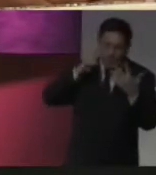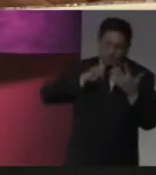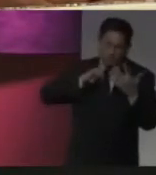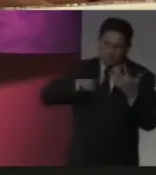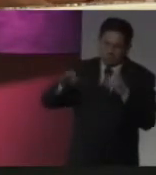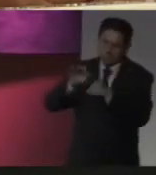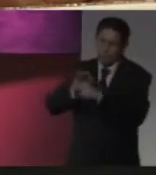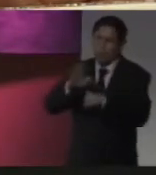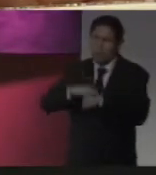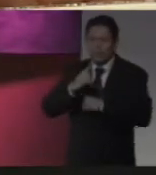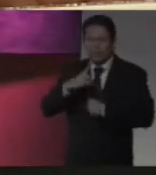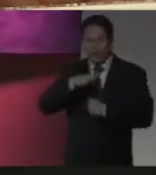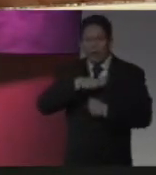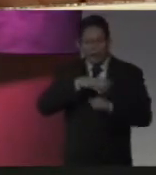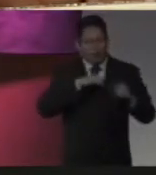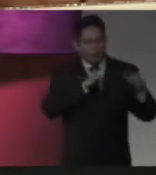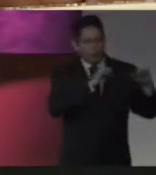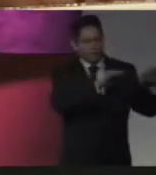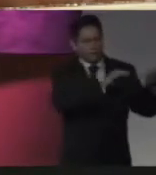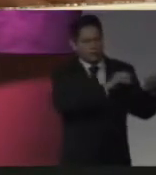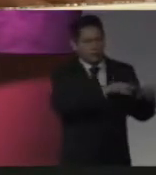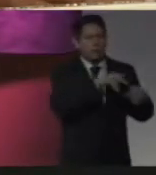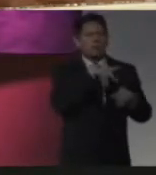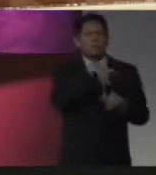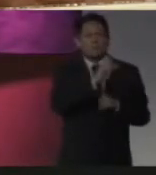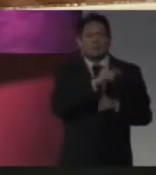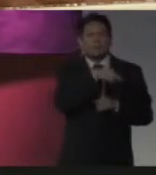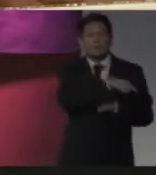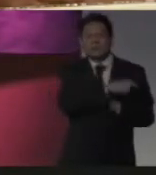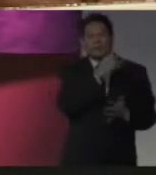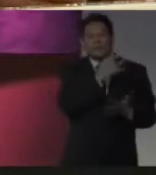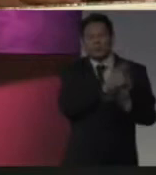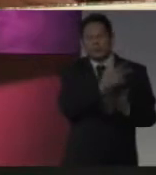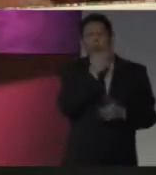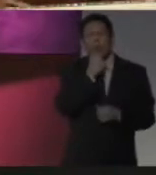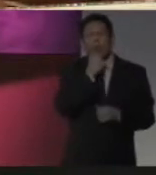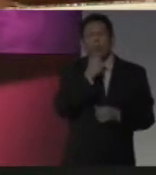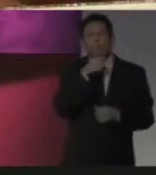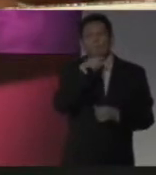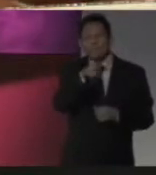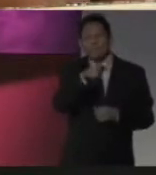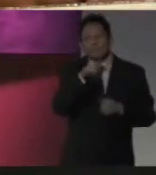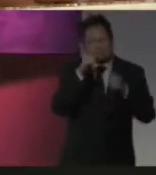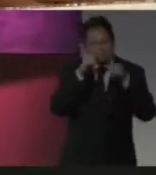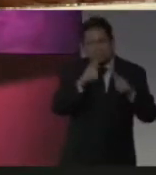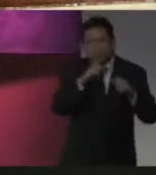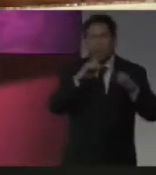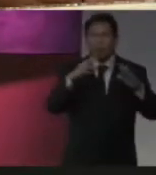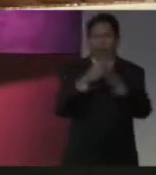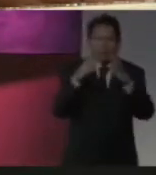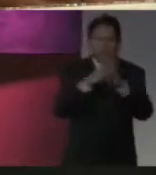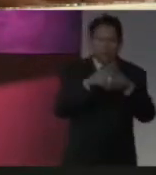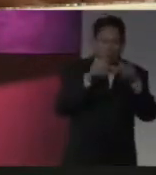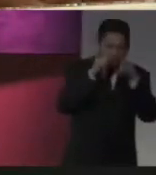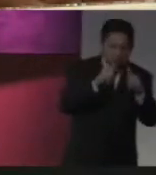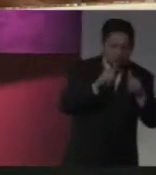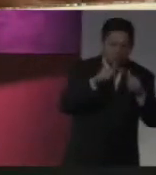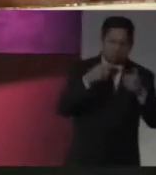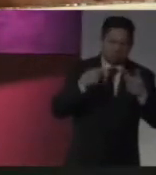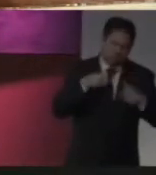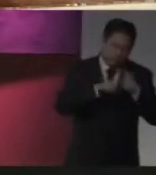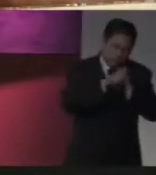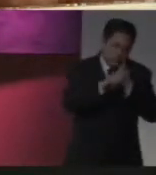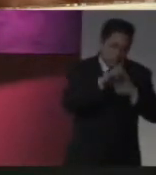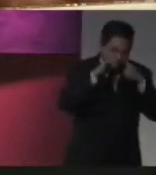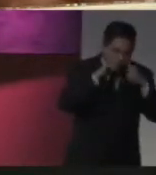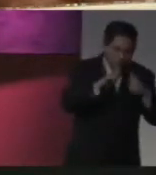momento solamente trataban los problemas de los hombres y de la guerra y no atendían los problemas específicos de